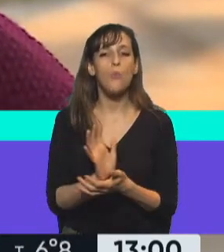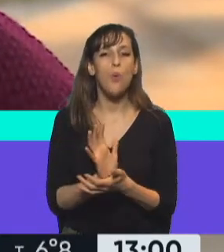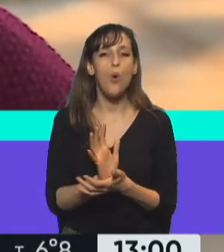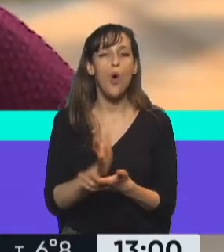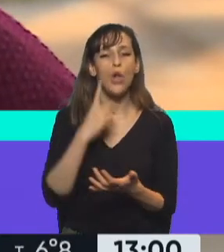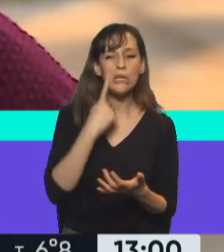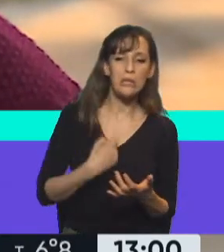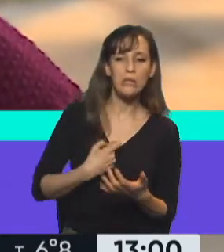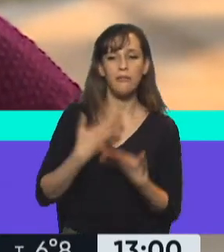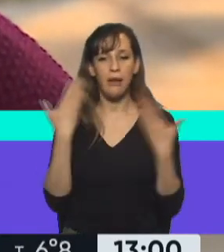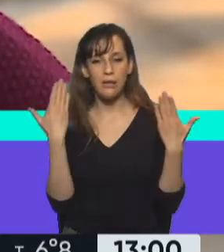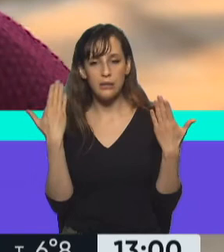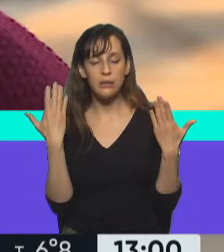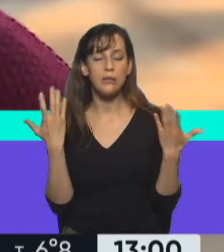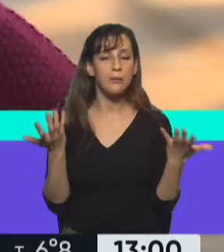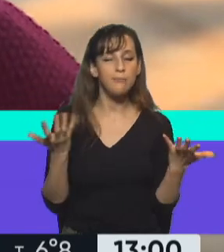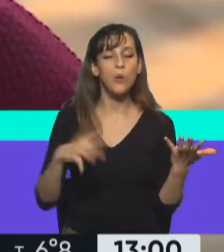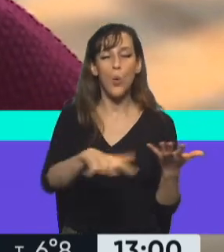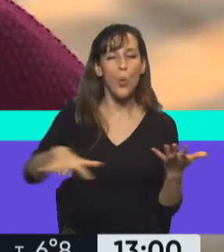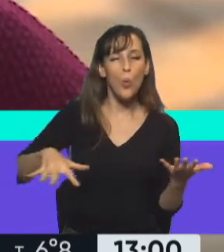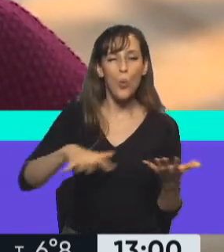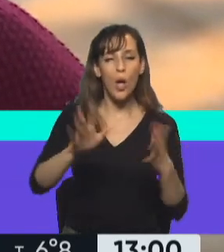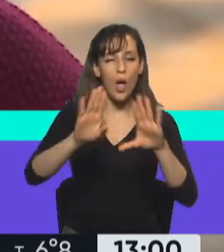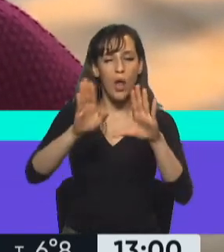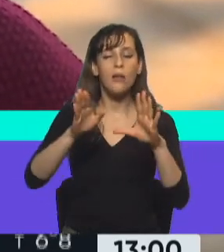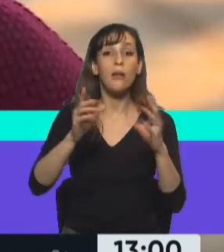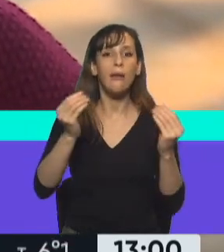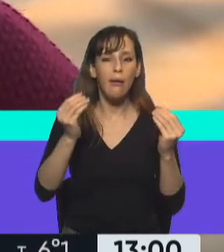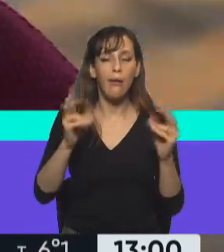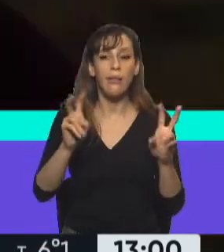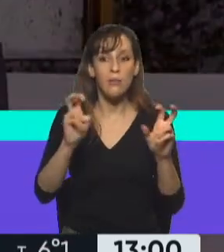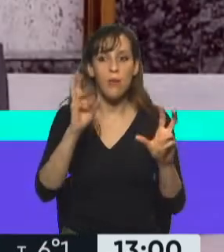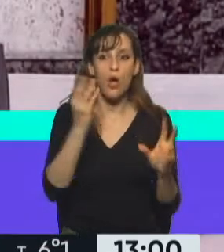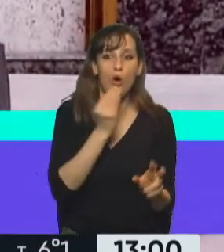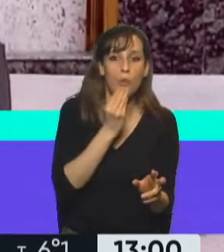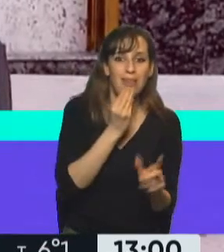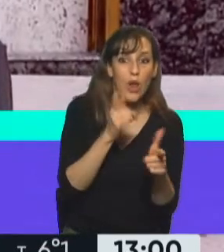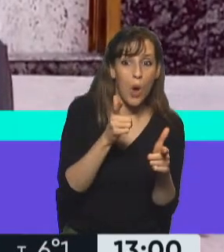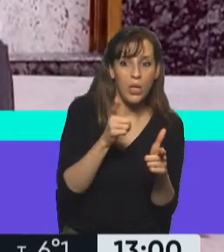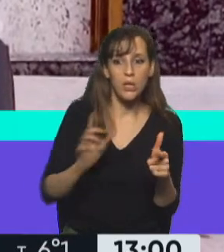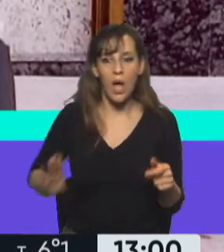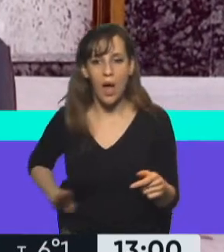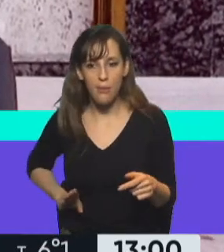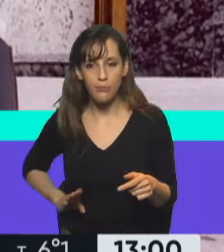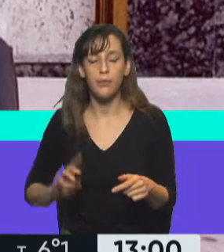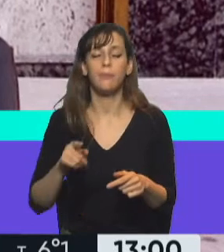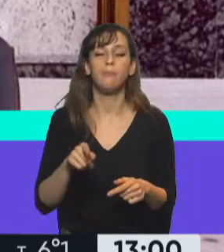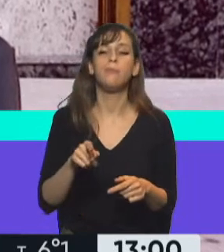feliz, que transcurre a partir de la preocupación por la comida y por el hambre. En base a esa